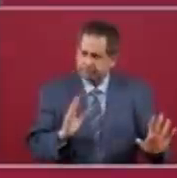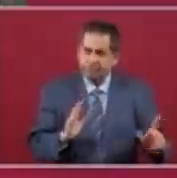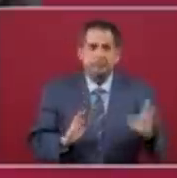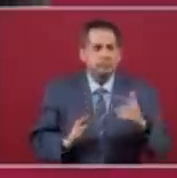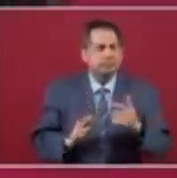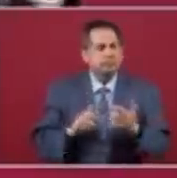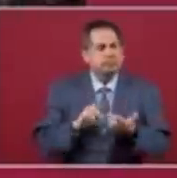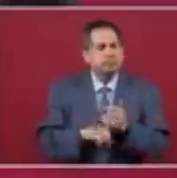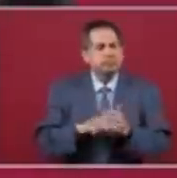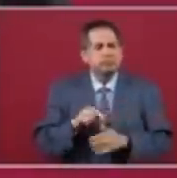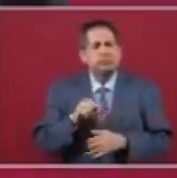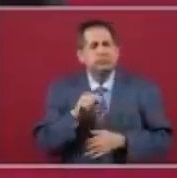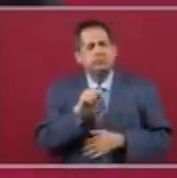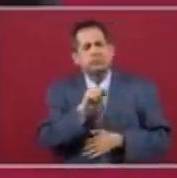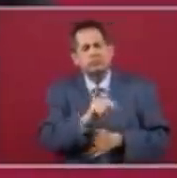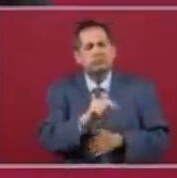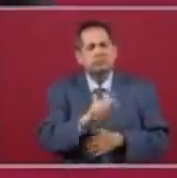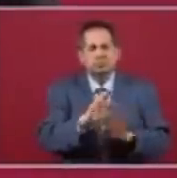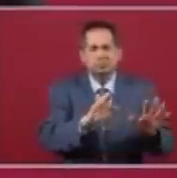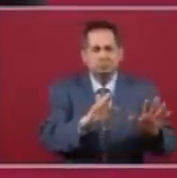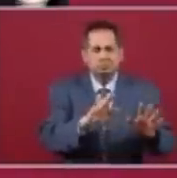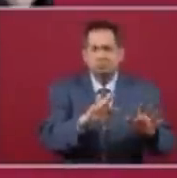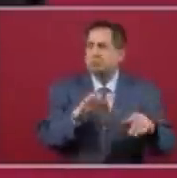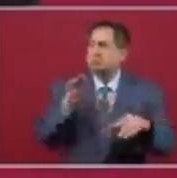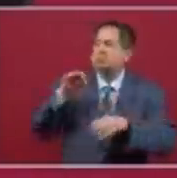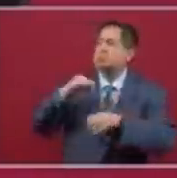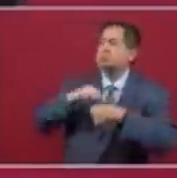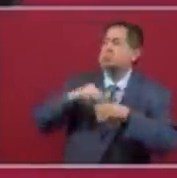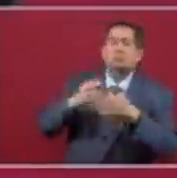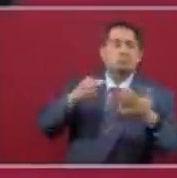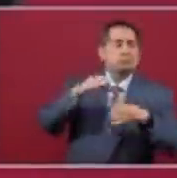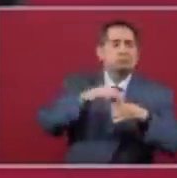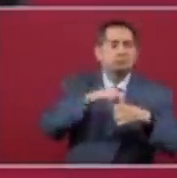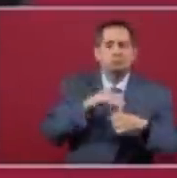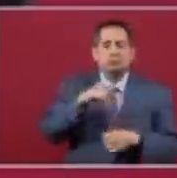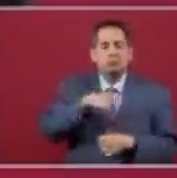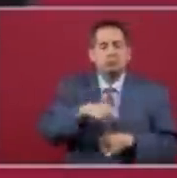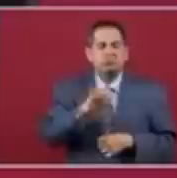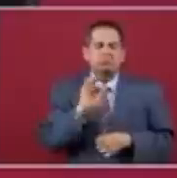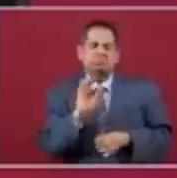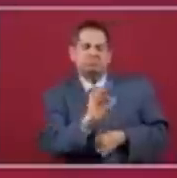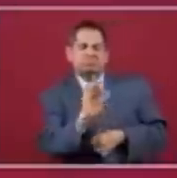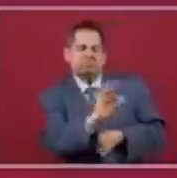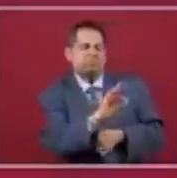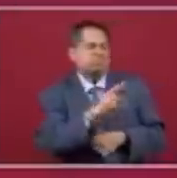y por eso no llamaban a votar. Sí.